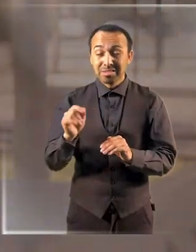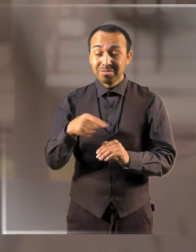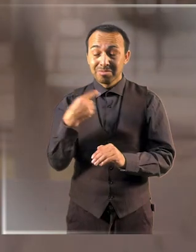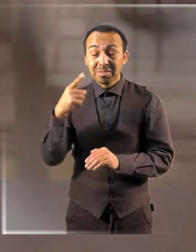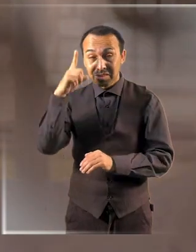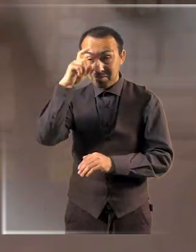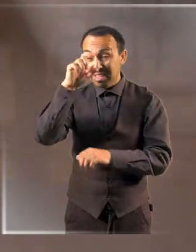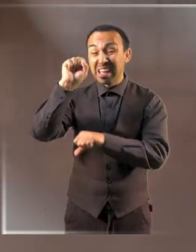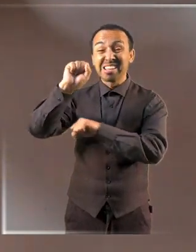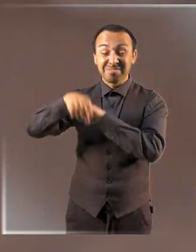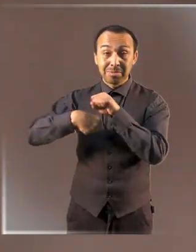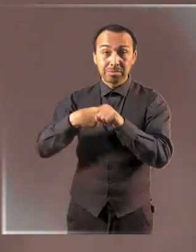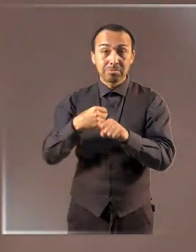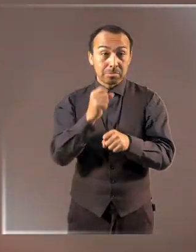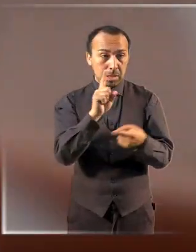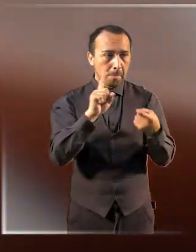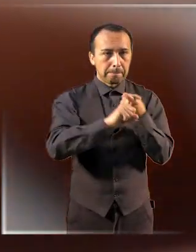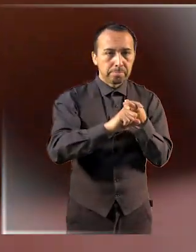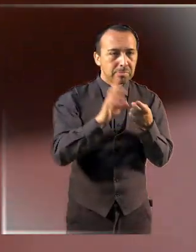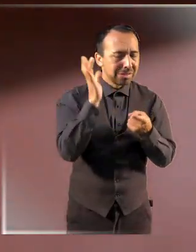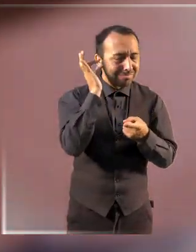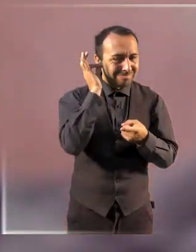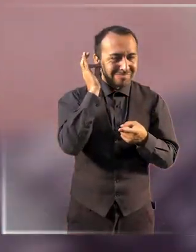Asumir, mi señora cayó en depresión.